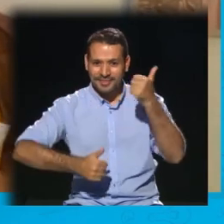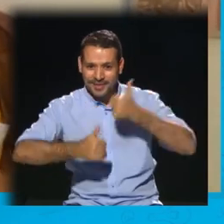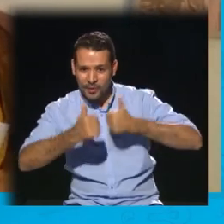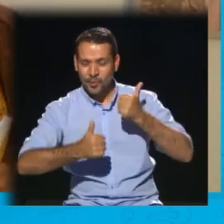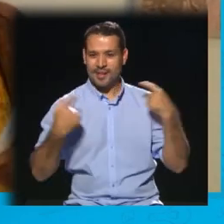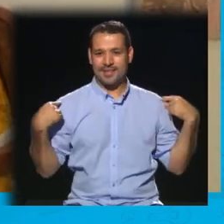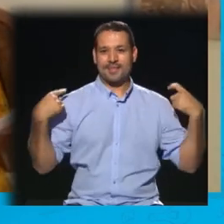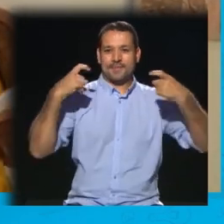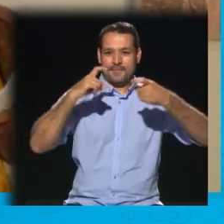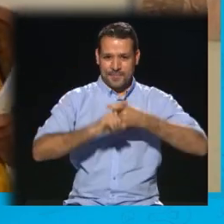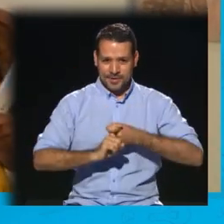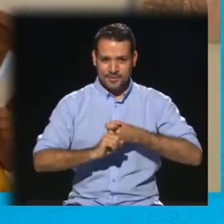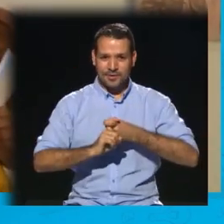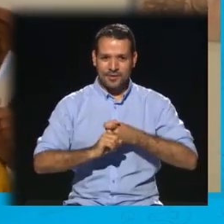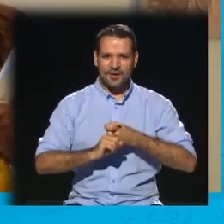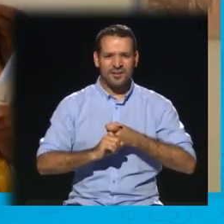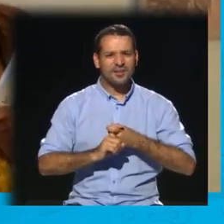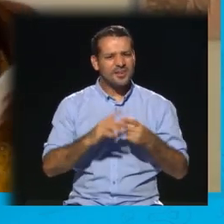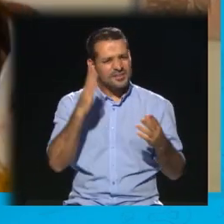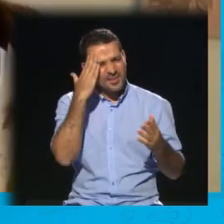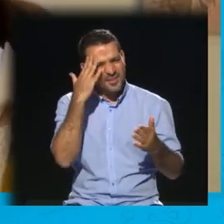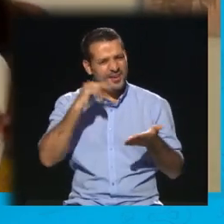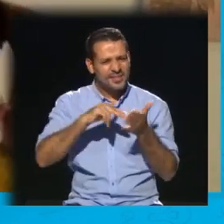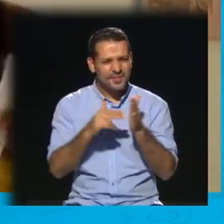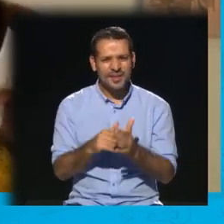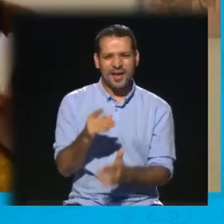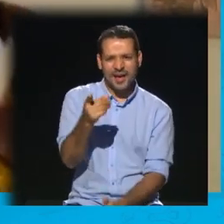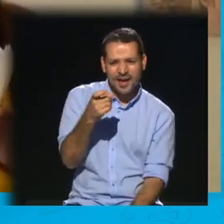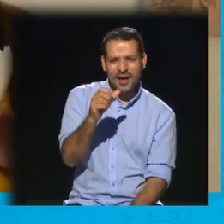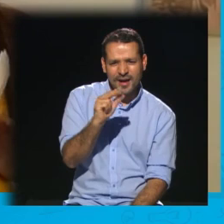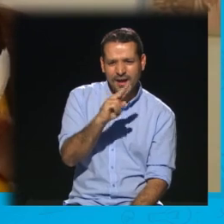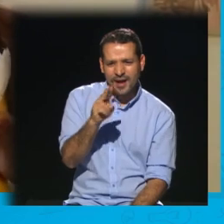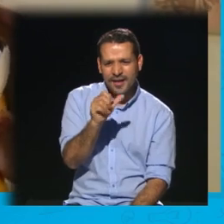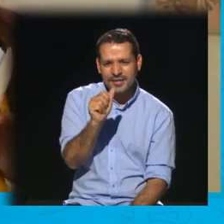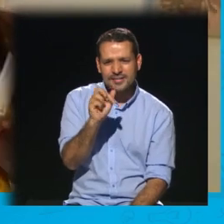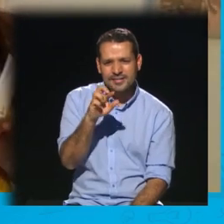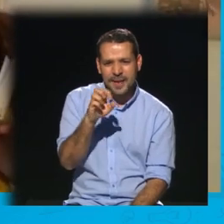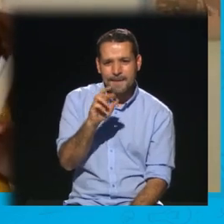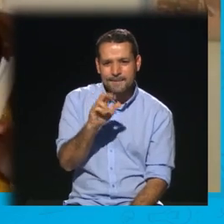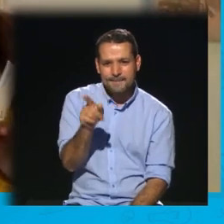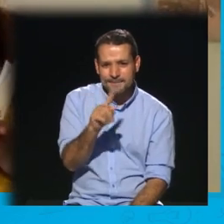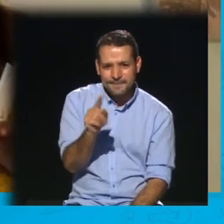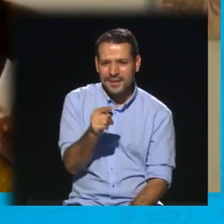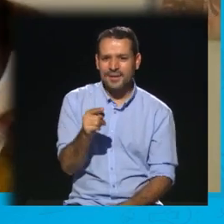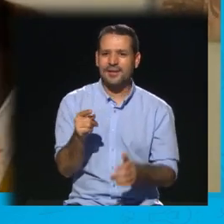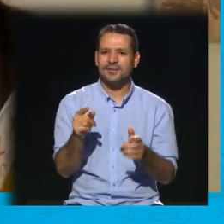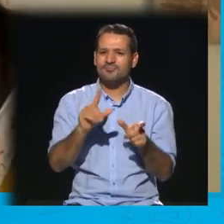gazaperas gramaticales. ¿Has escuchado alguna vez hablar de esto? Pues aquí te voy a compartir algunas expresiones que sé que te van